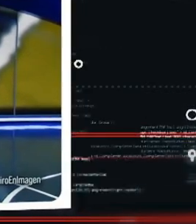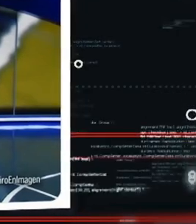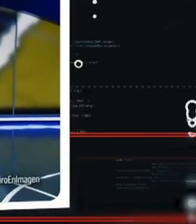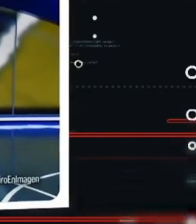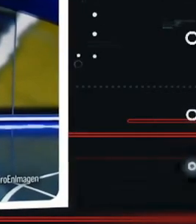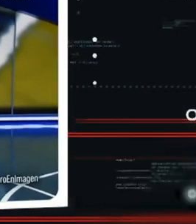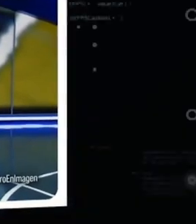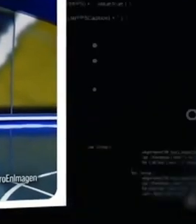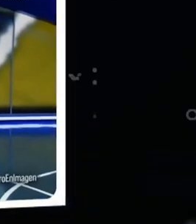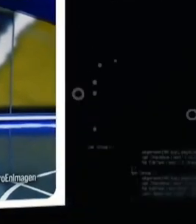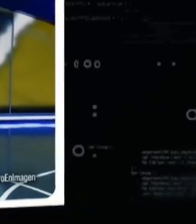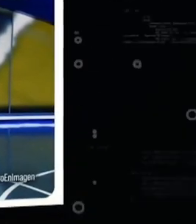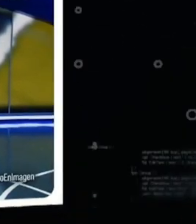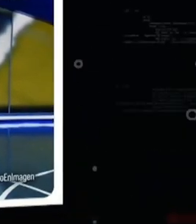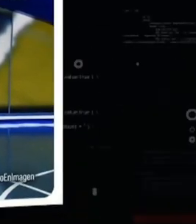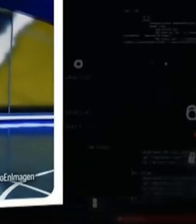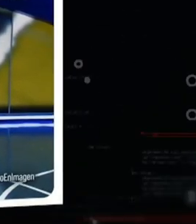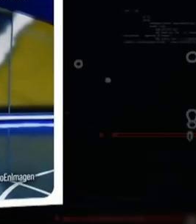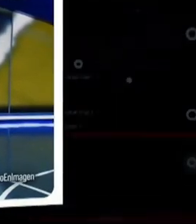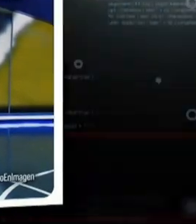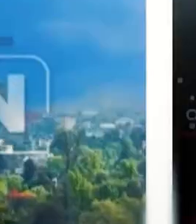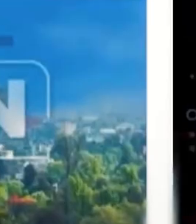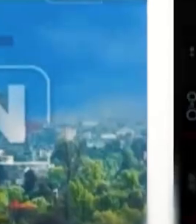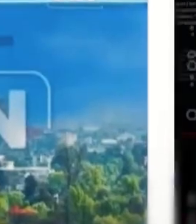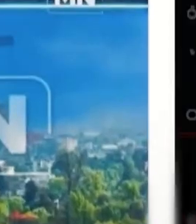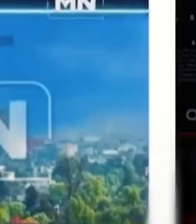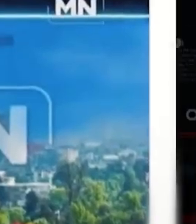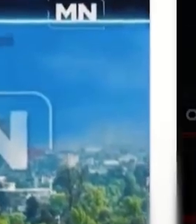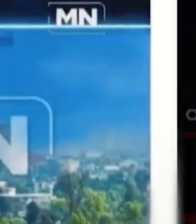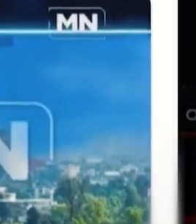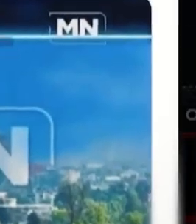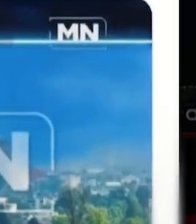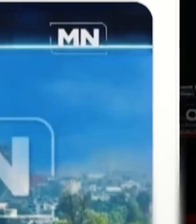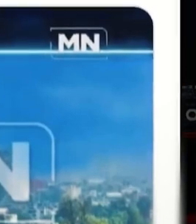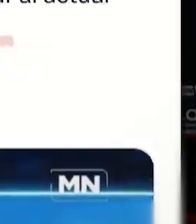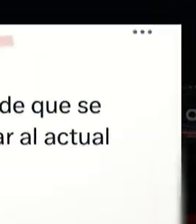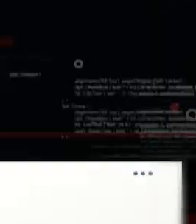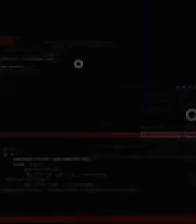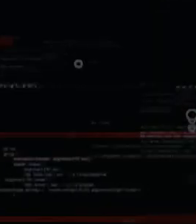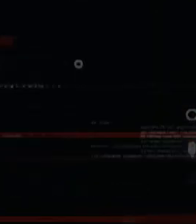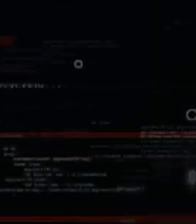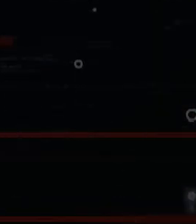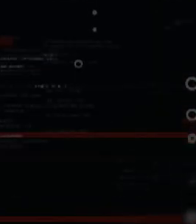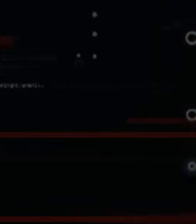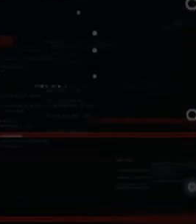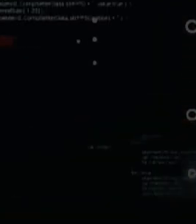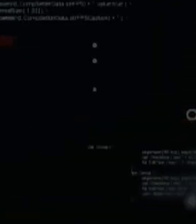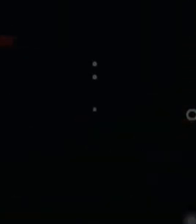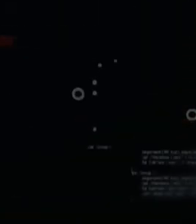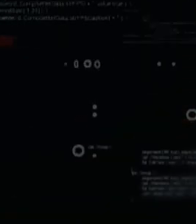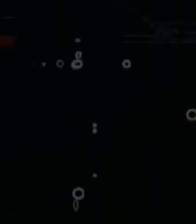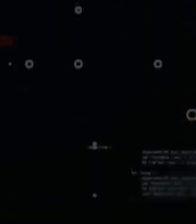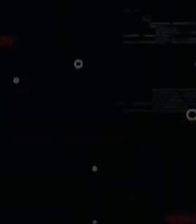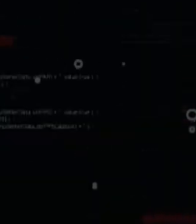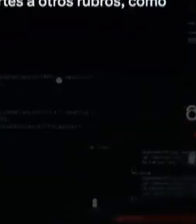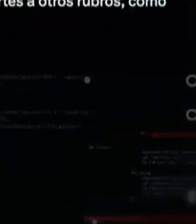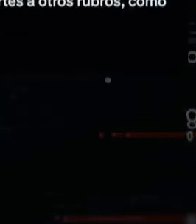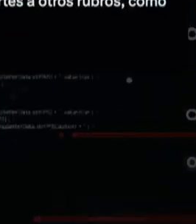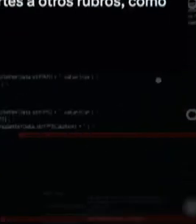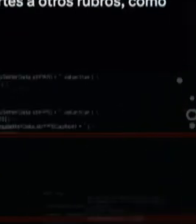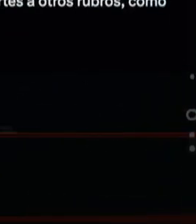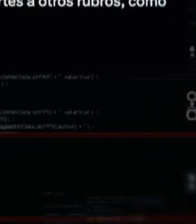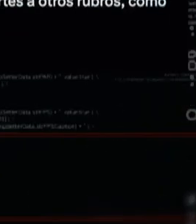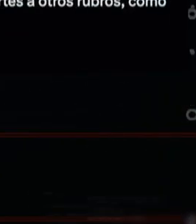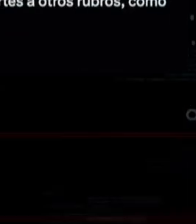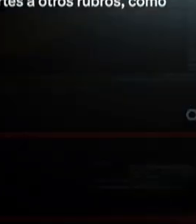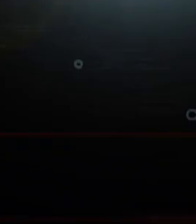López Obrador aseguró que en su iniciativa de reforma a las jubilaciones, el gobierno de México va a ir aportando lo que